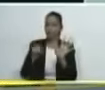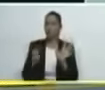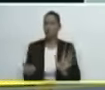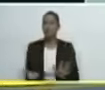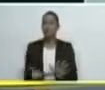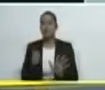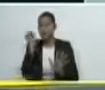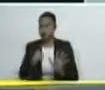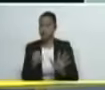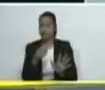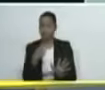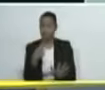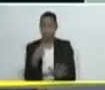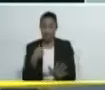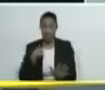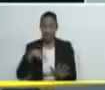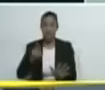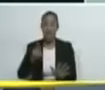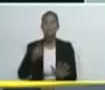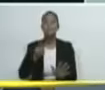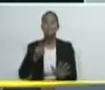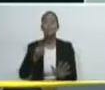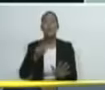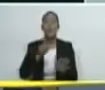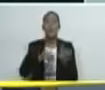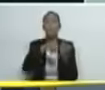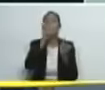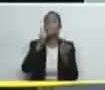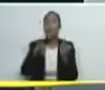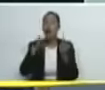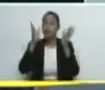Nosotros sí tenemos un plan,